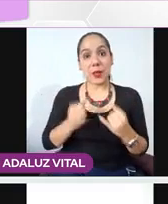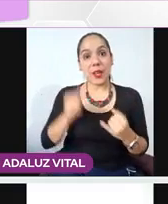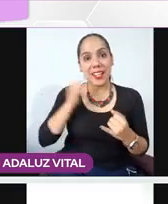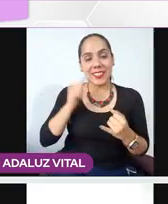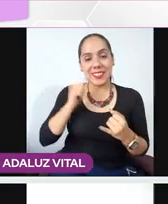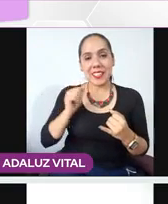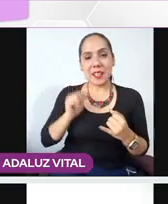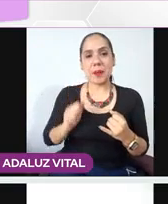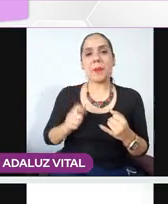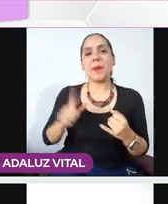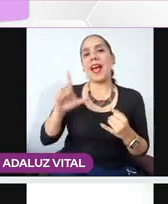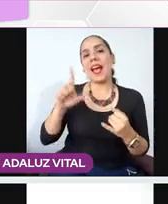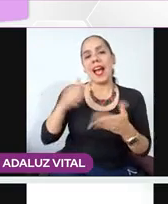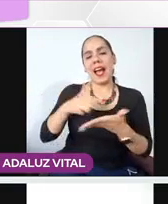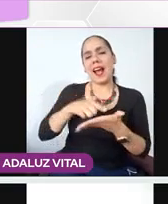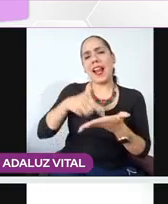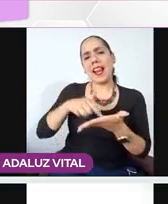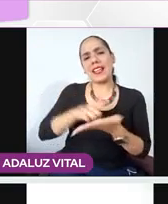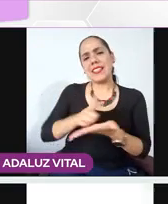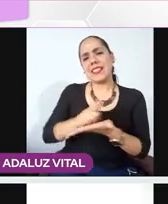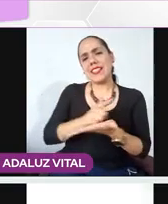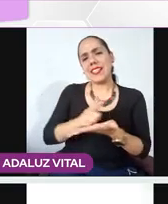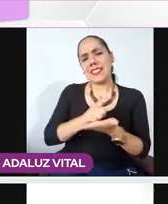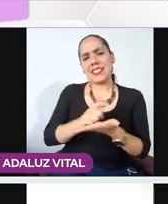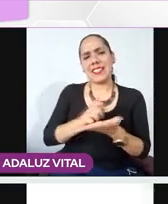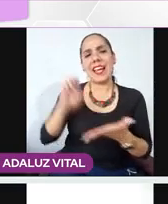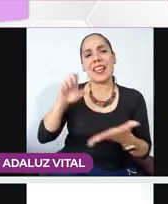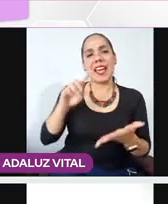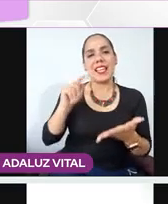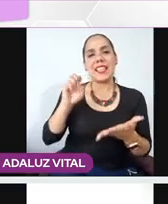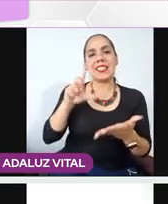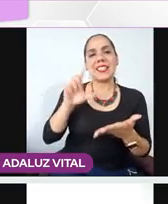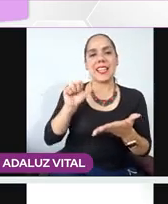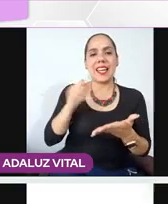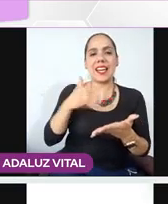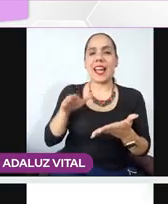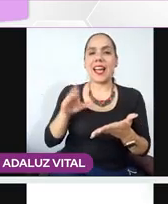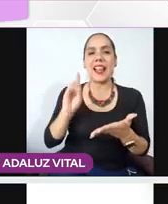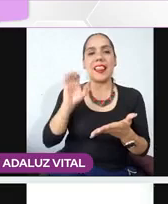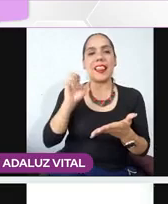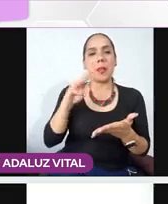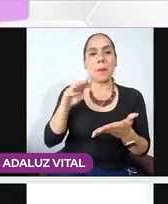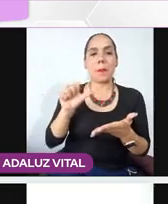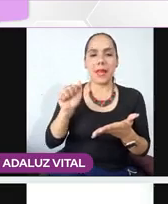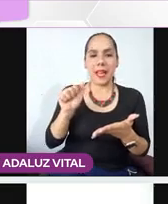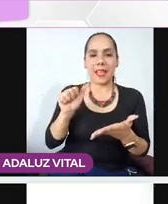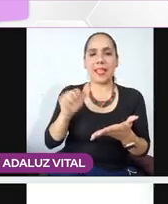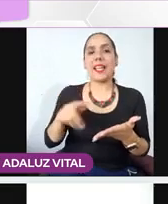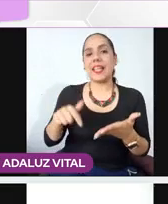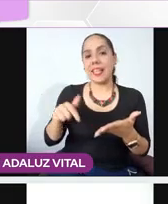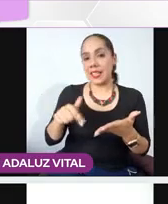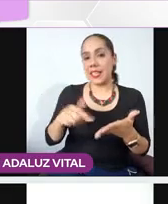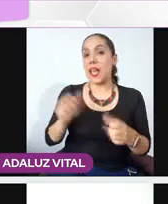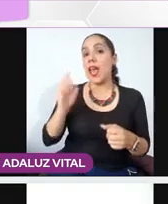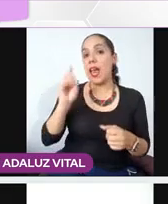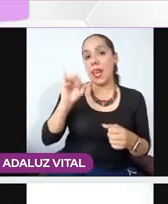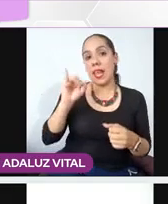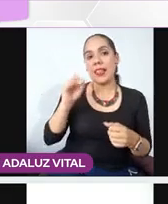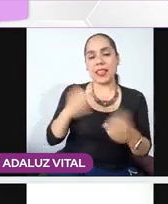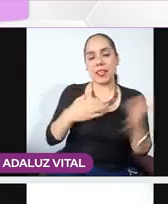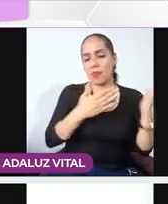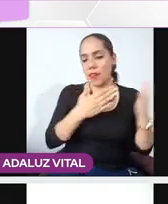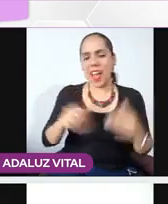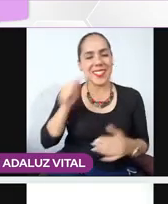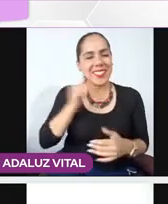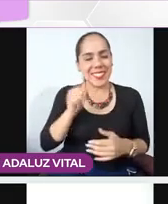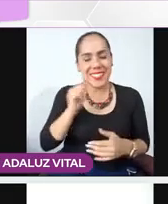Demián, titular de esta hermosa dependencia, el DIF de la Ciudad de México, y a quienes con mucho cariño también nombramos en charlas de